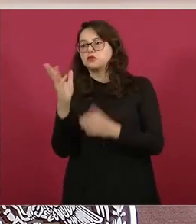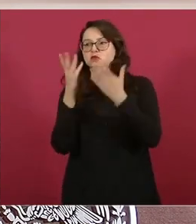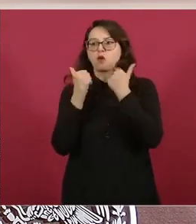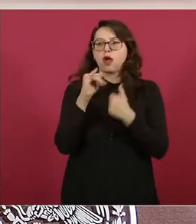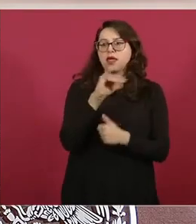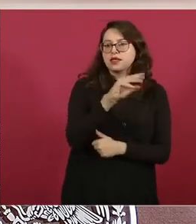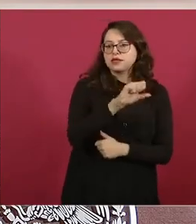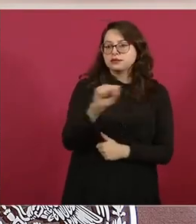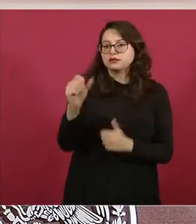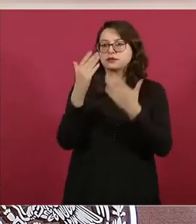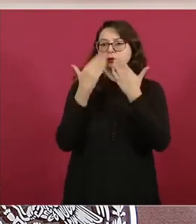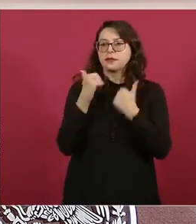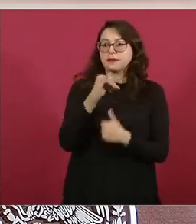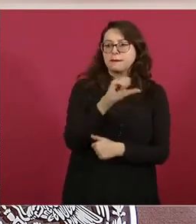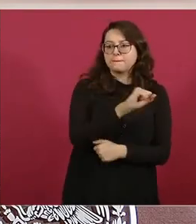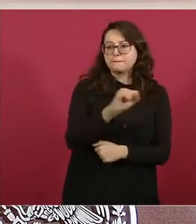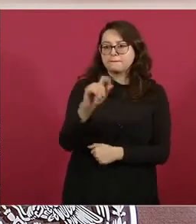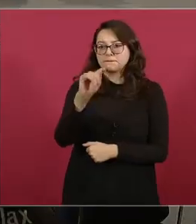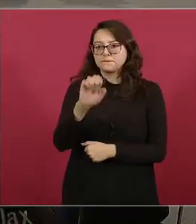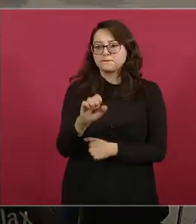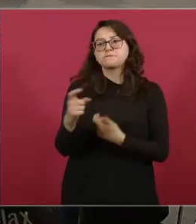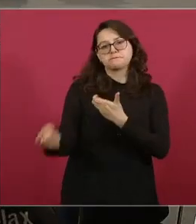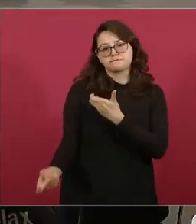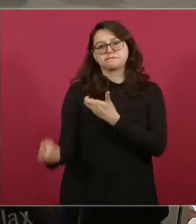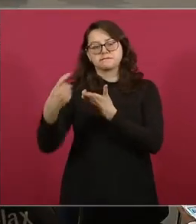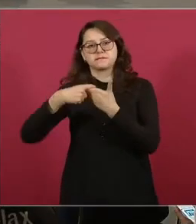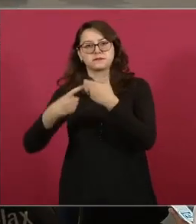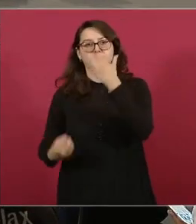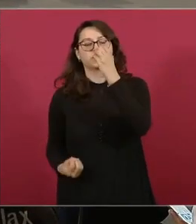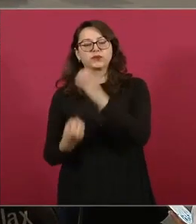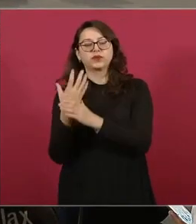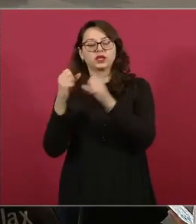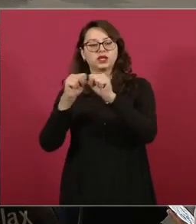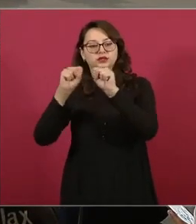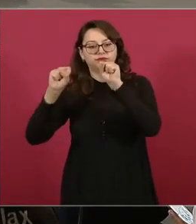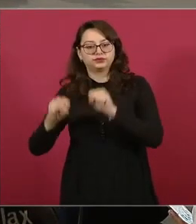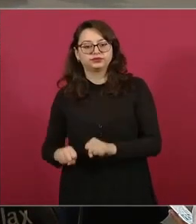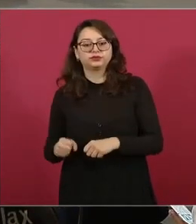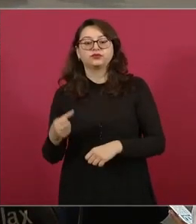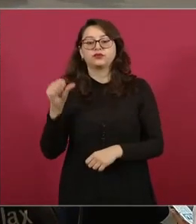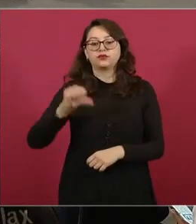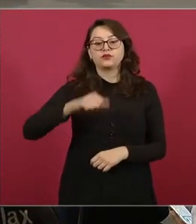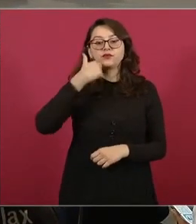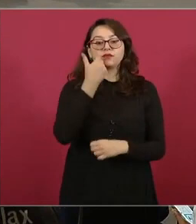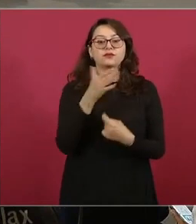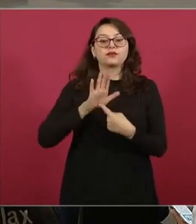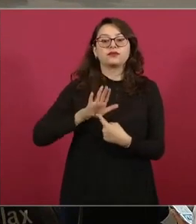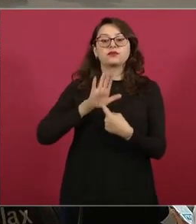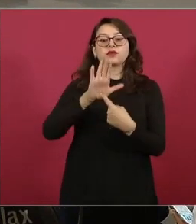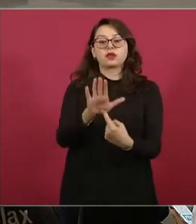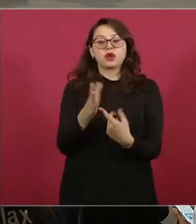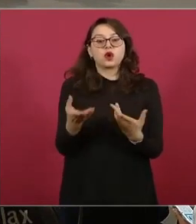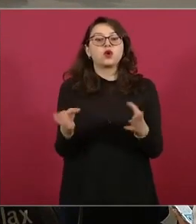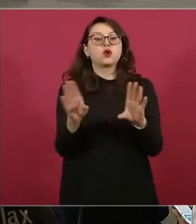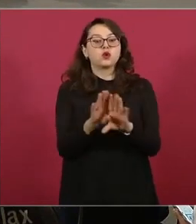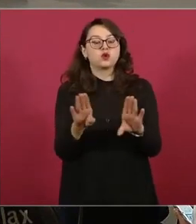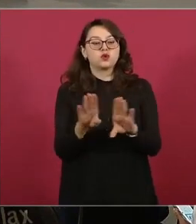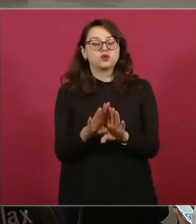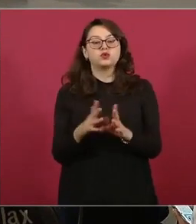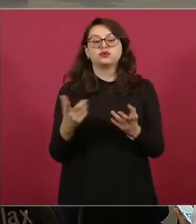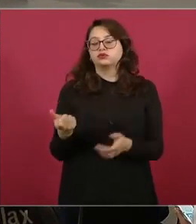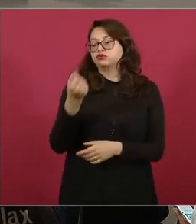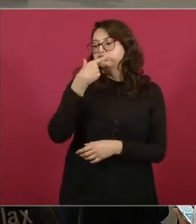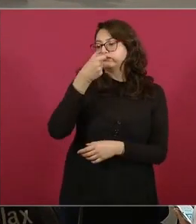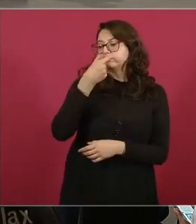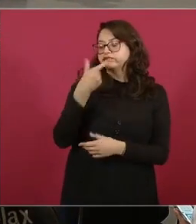de medicamentos en cada uno de los estados. En el proceso de abasto, uno de los elementos más importantes para poner